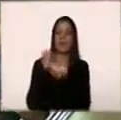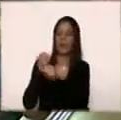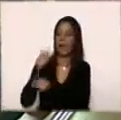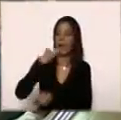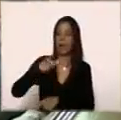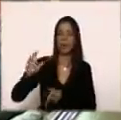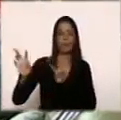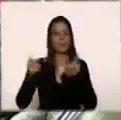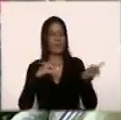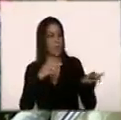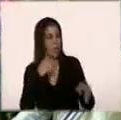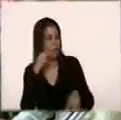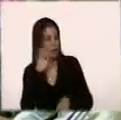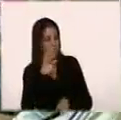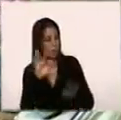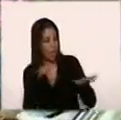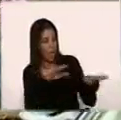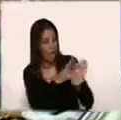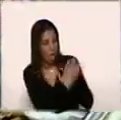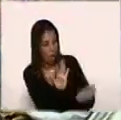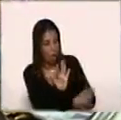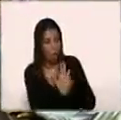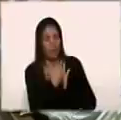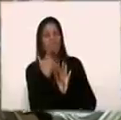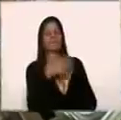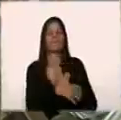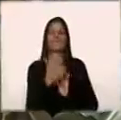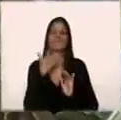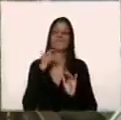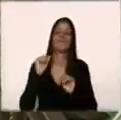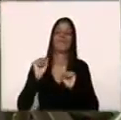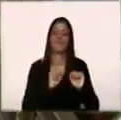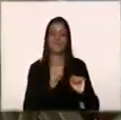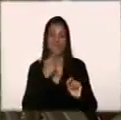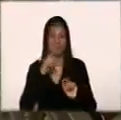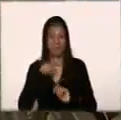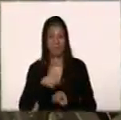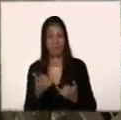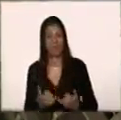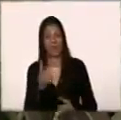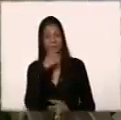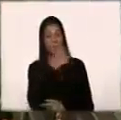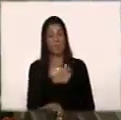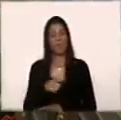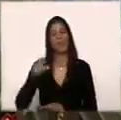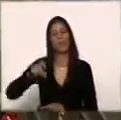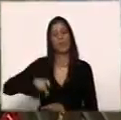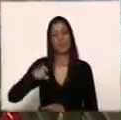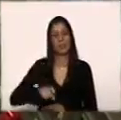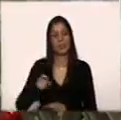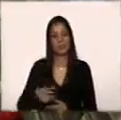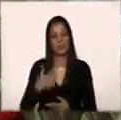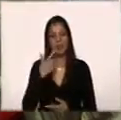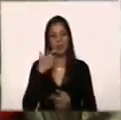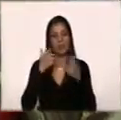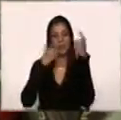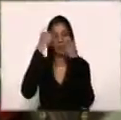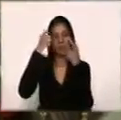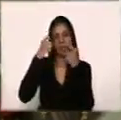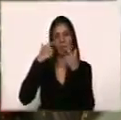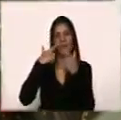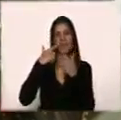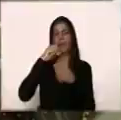para los campesinos, para todos los pueblos que tengan necesidades. El chavismo y